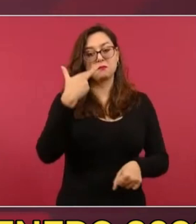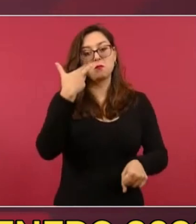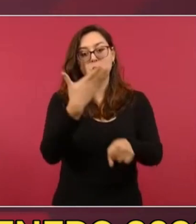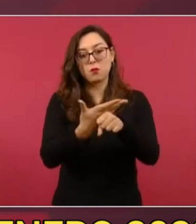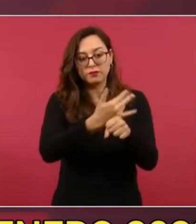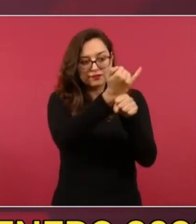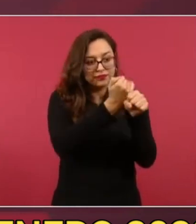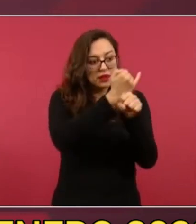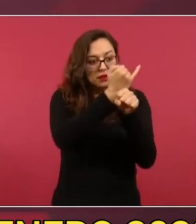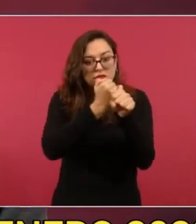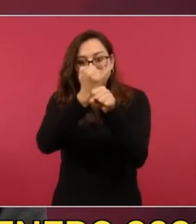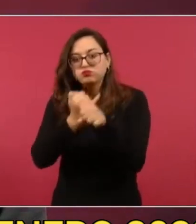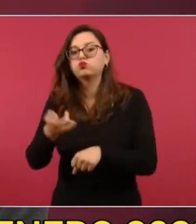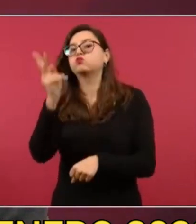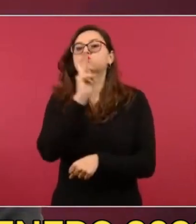recoger las pruebas